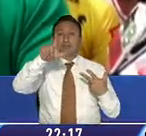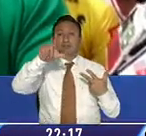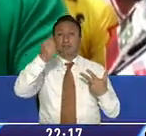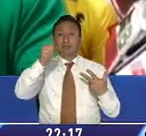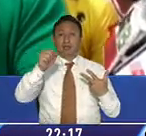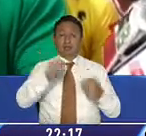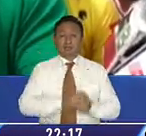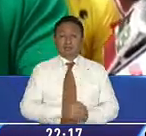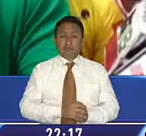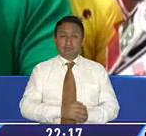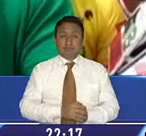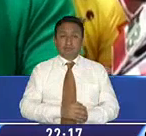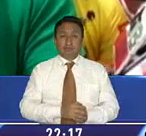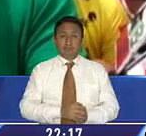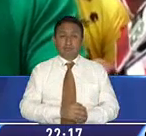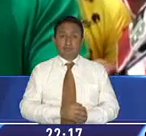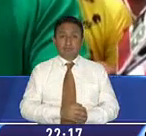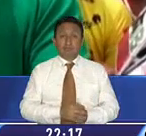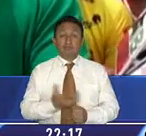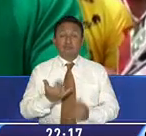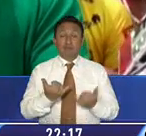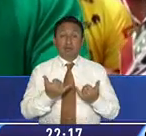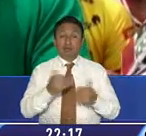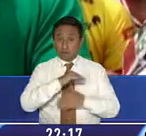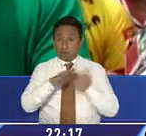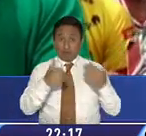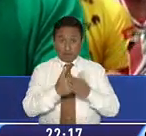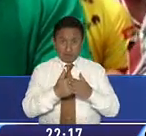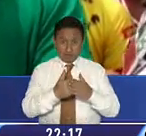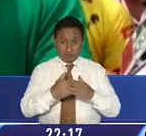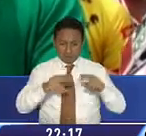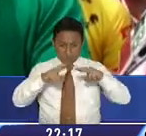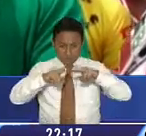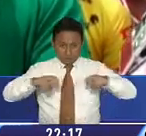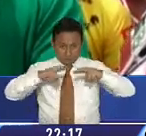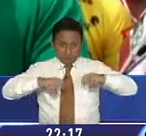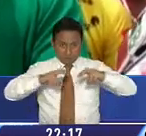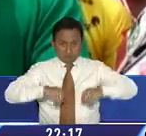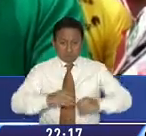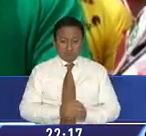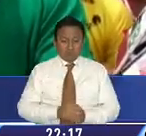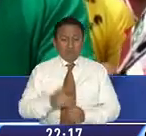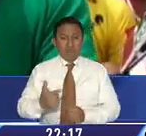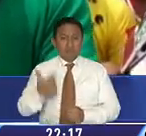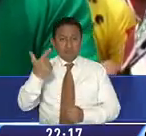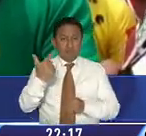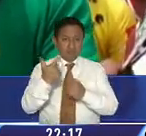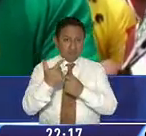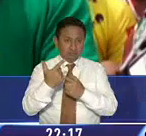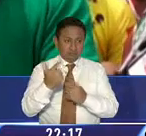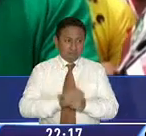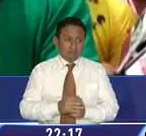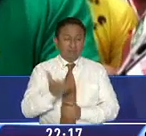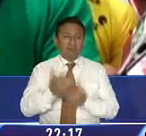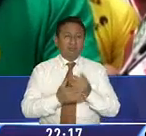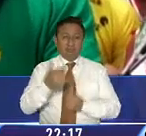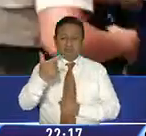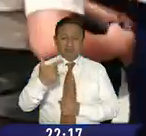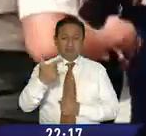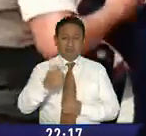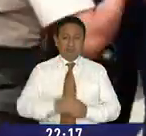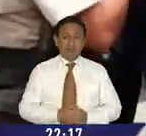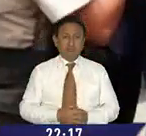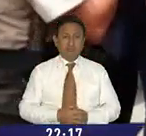balas deformadas, encamisados deformados, están verificando de acuerdo a lo que se está levantando este momento, si el arma de fuego tal vez sea una pistola o un